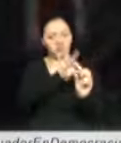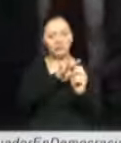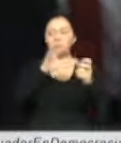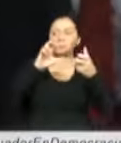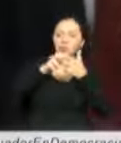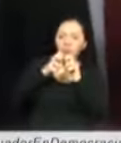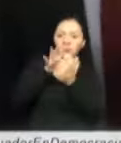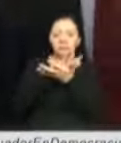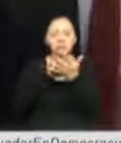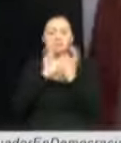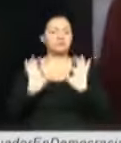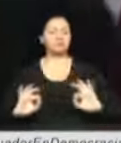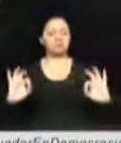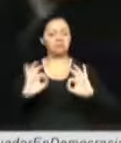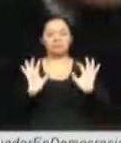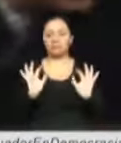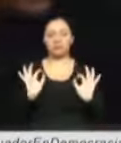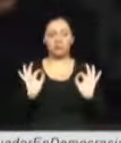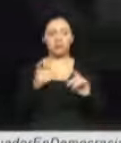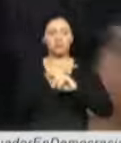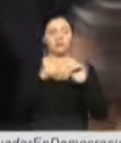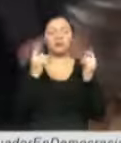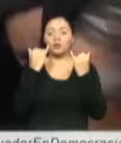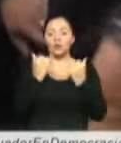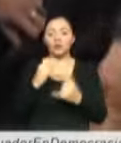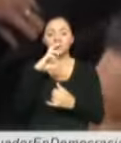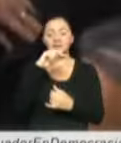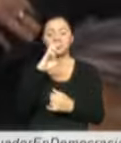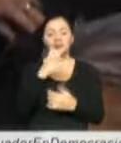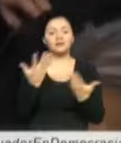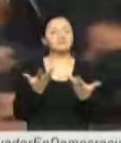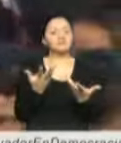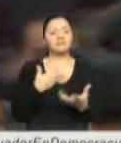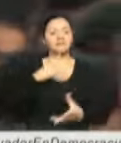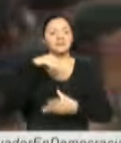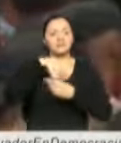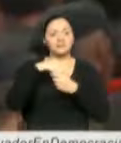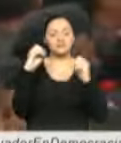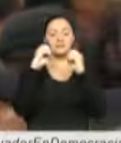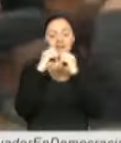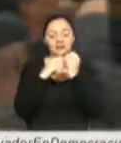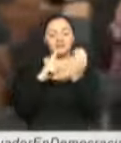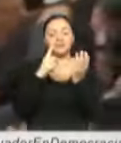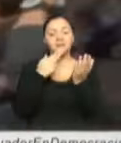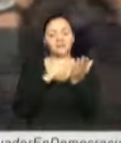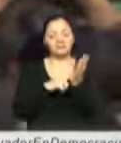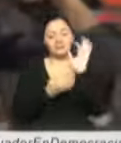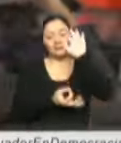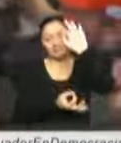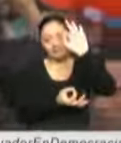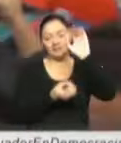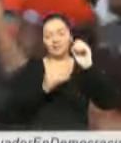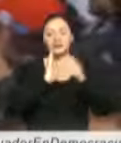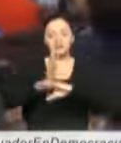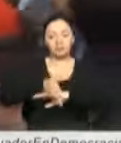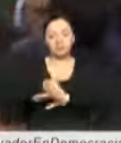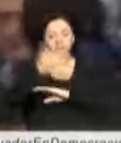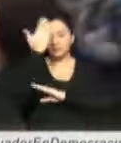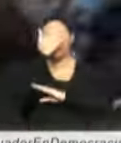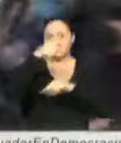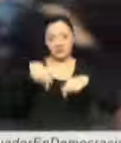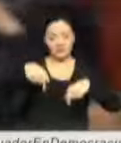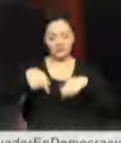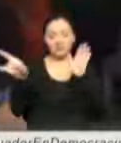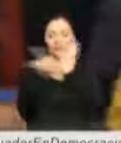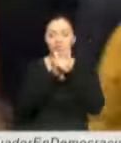mayores novedades. Y en pocos minutos el Consejo Nacional Electoral, por supuesto a través de los boletines que usted podrá observar a través de